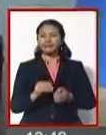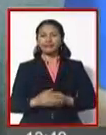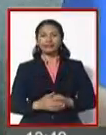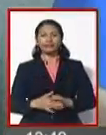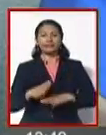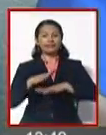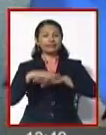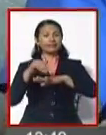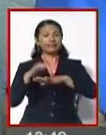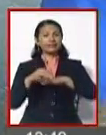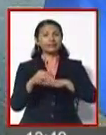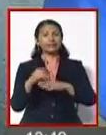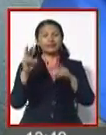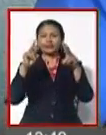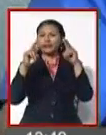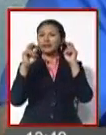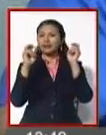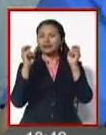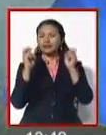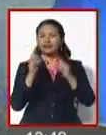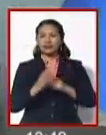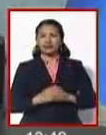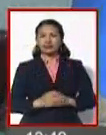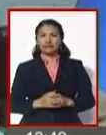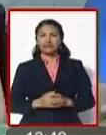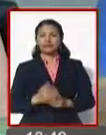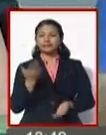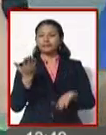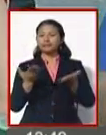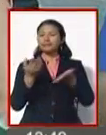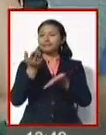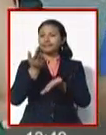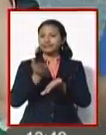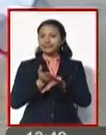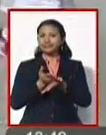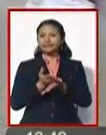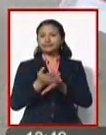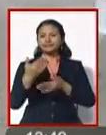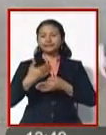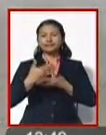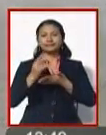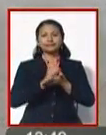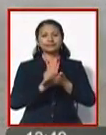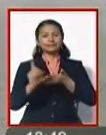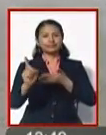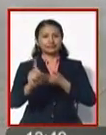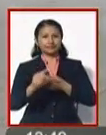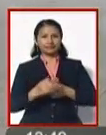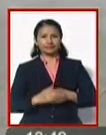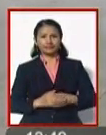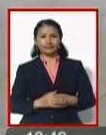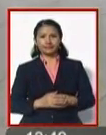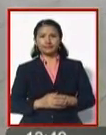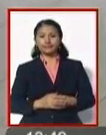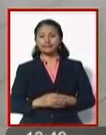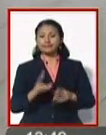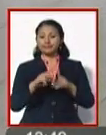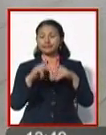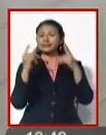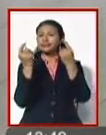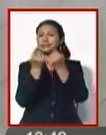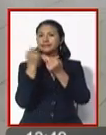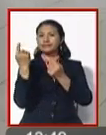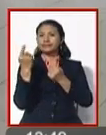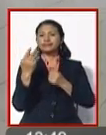estamos citándolos por el tema de un posible paro para la próxima semana